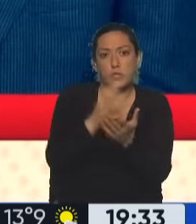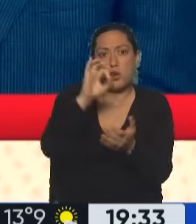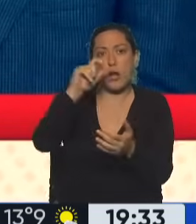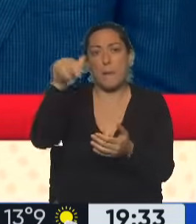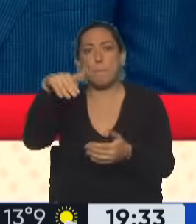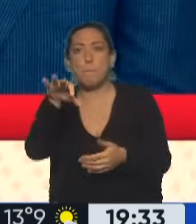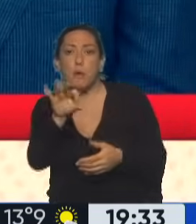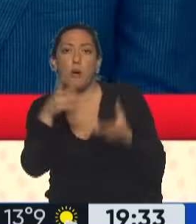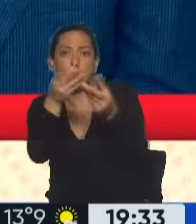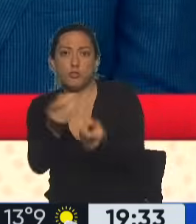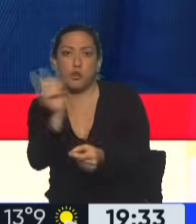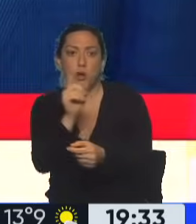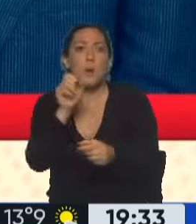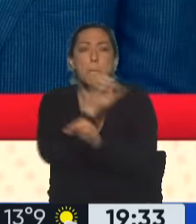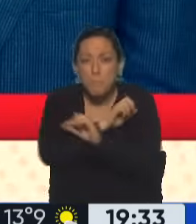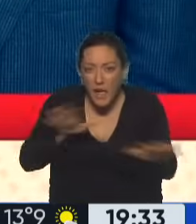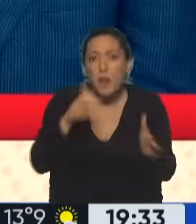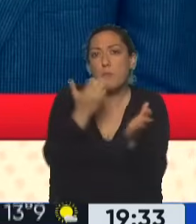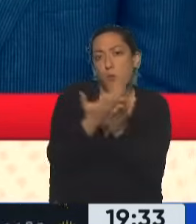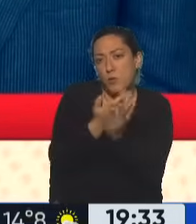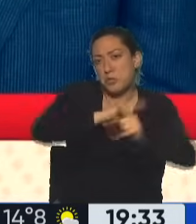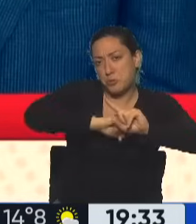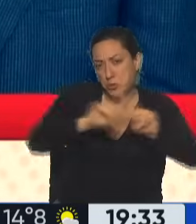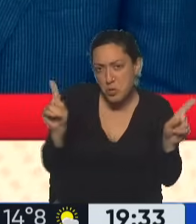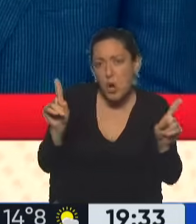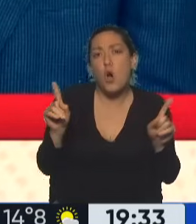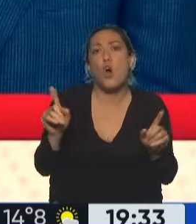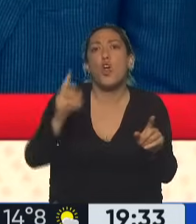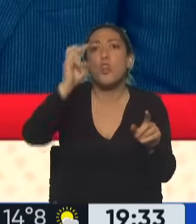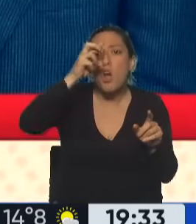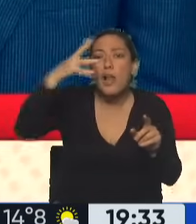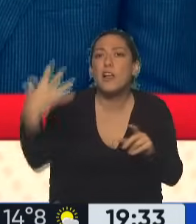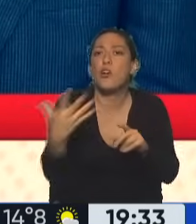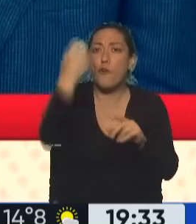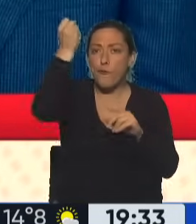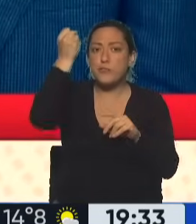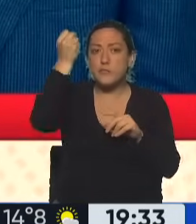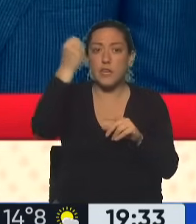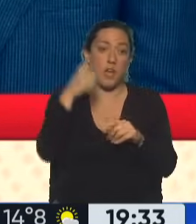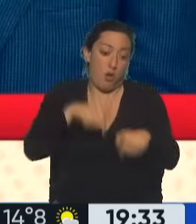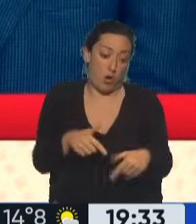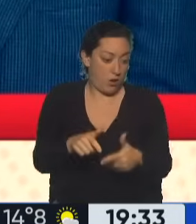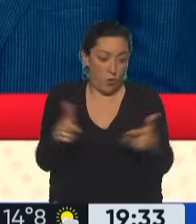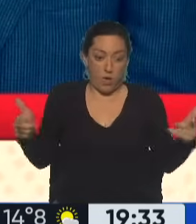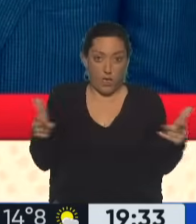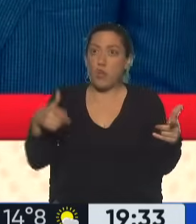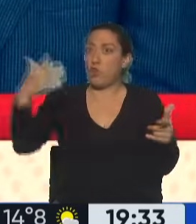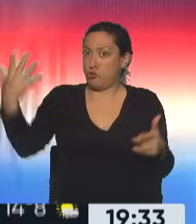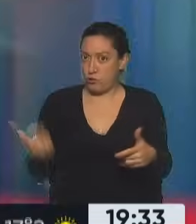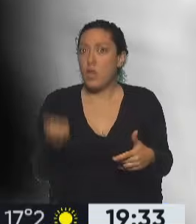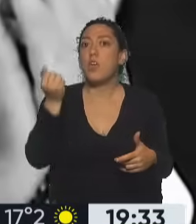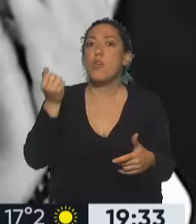mal. No está mal la propuesta de Ocampo. Conseguir dólares, sí, que no los tenemos, pero se